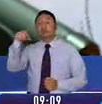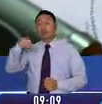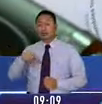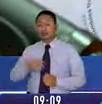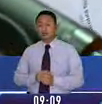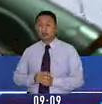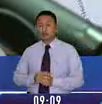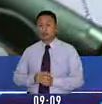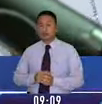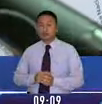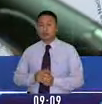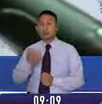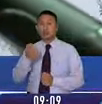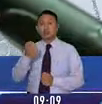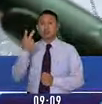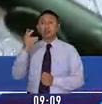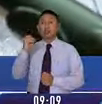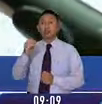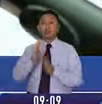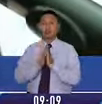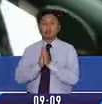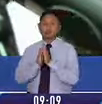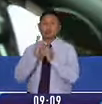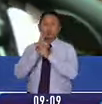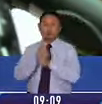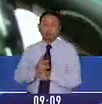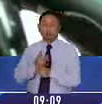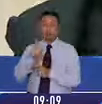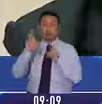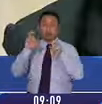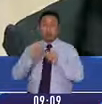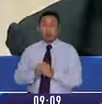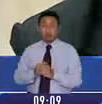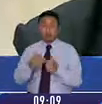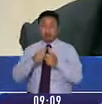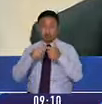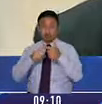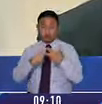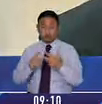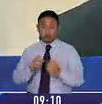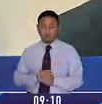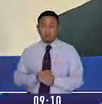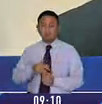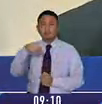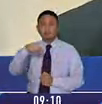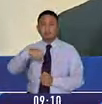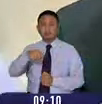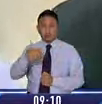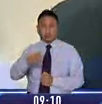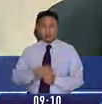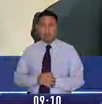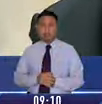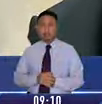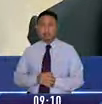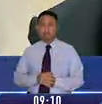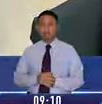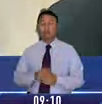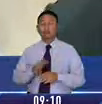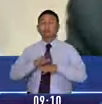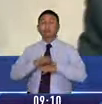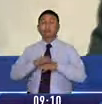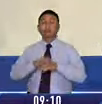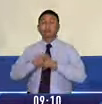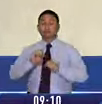que se presenten de 15 a 20 acciones de protección de un mismo tema. Ha habido casos en los que, mediante